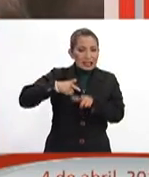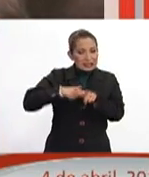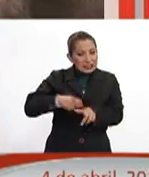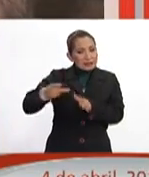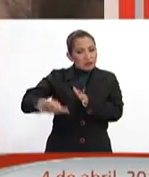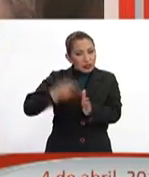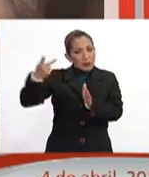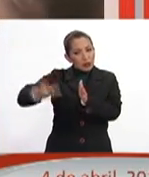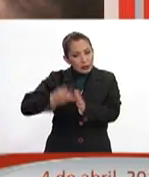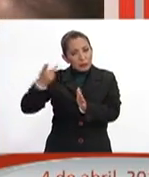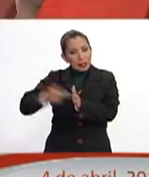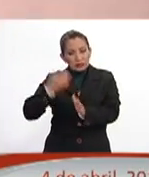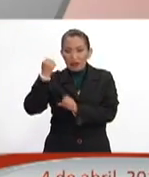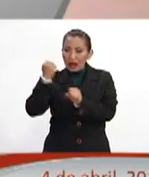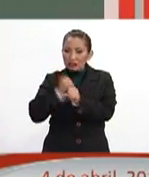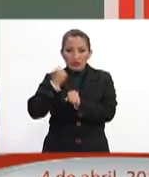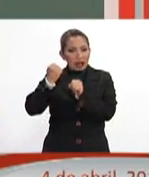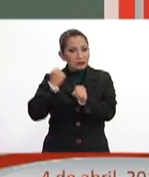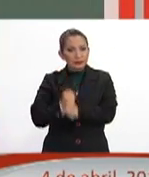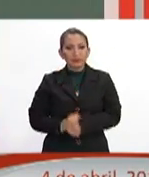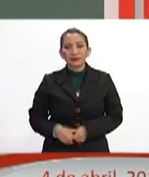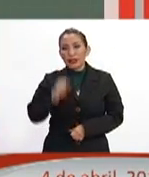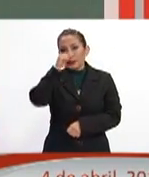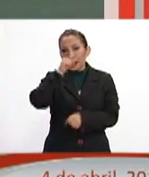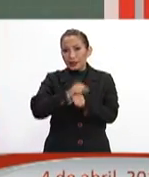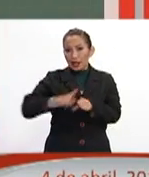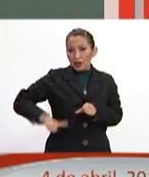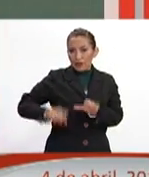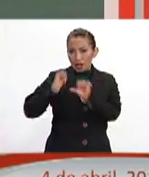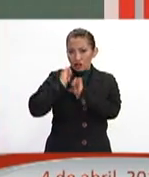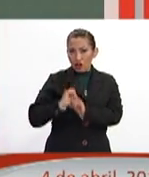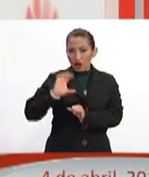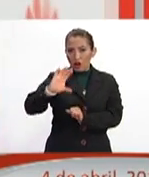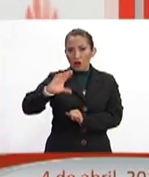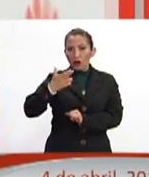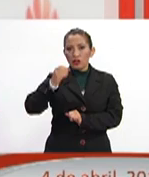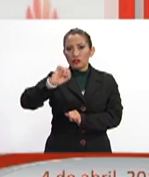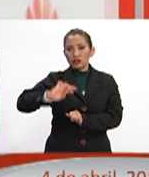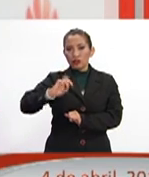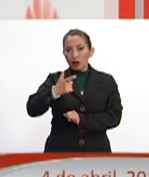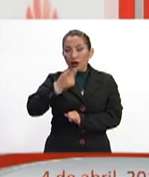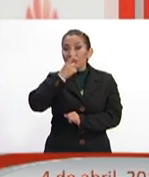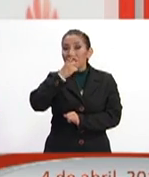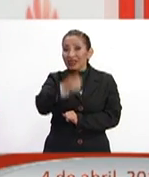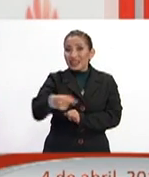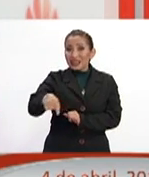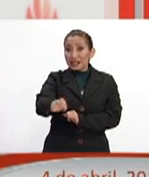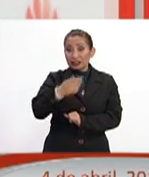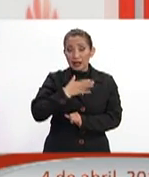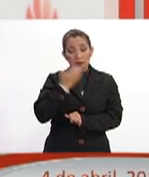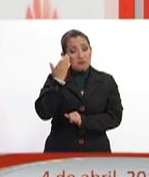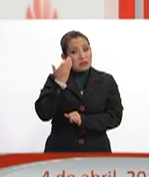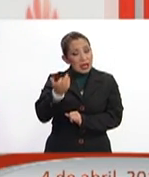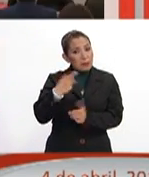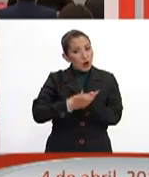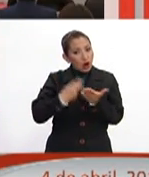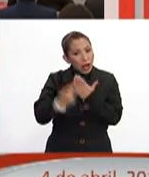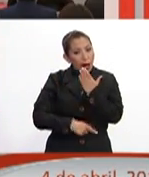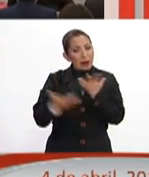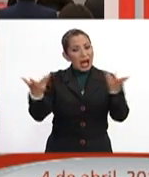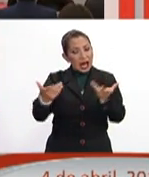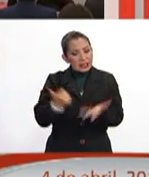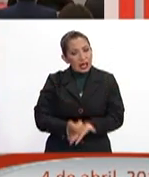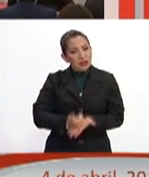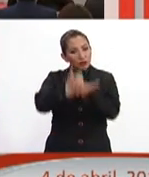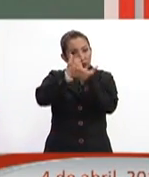continuidad de varias décadas. El secretario de Gobernación, Miguel Ángel Osorio Chong, asegura que la buena política es aquella que construye